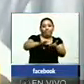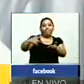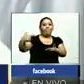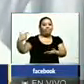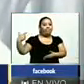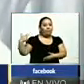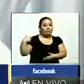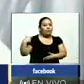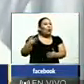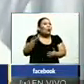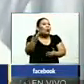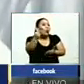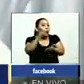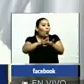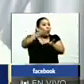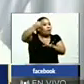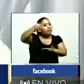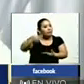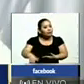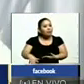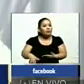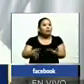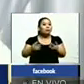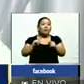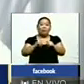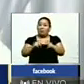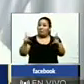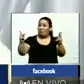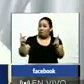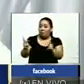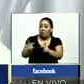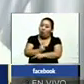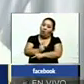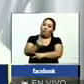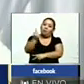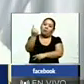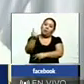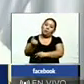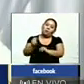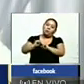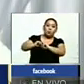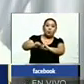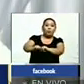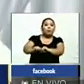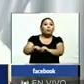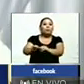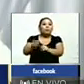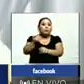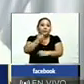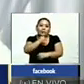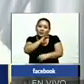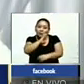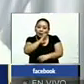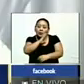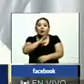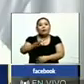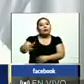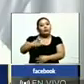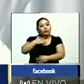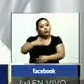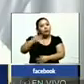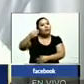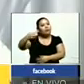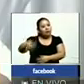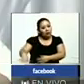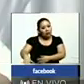el costo es alto, pero es más alto que se nos muera una persona por esta enfermedad y es más costoso